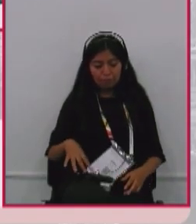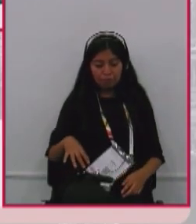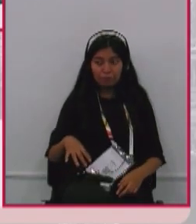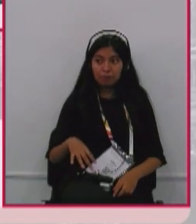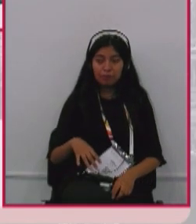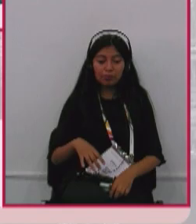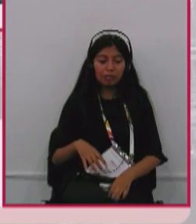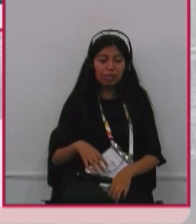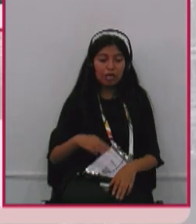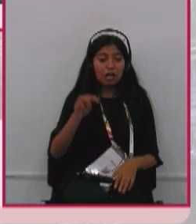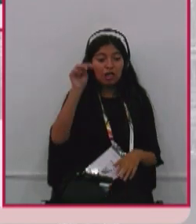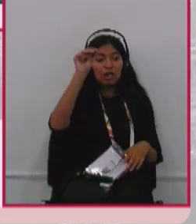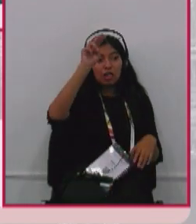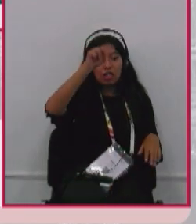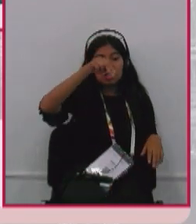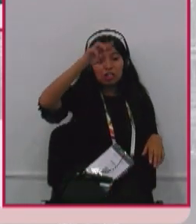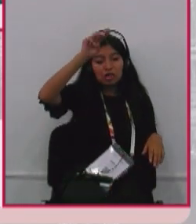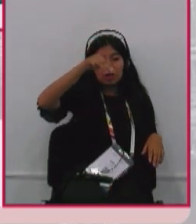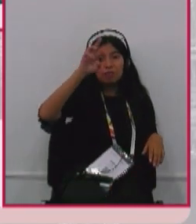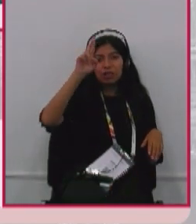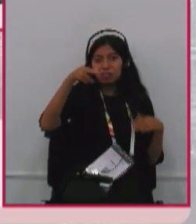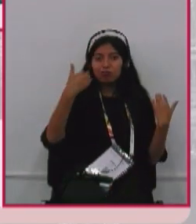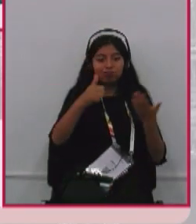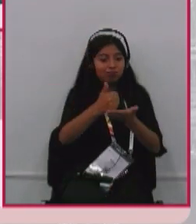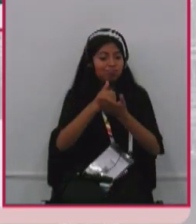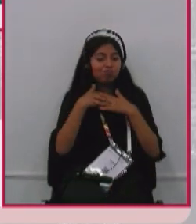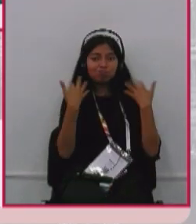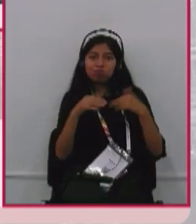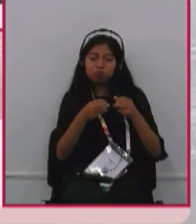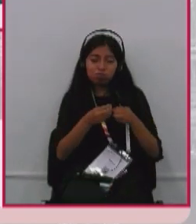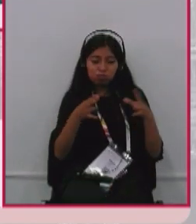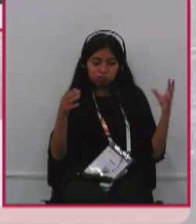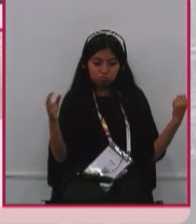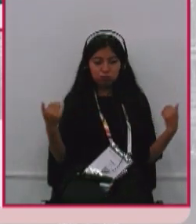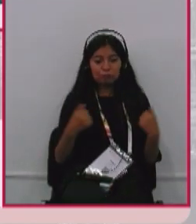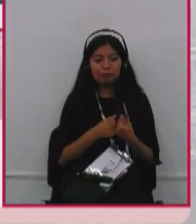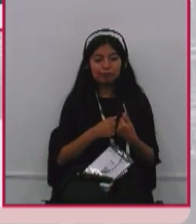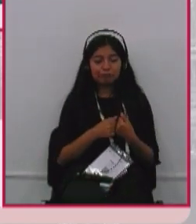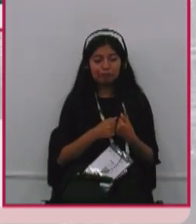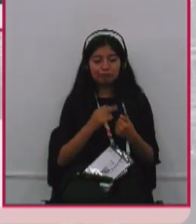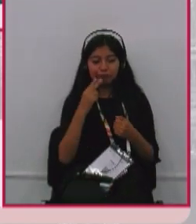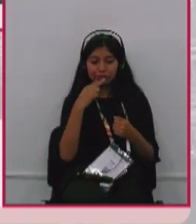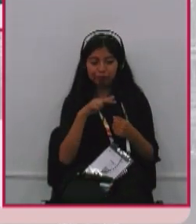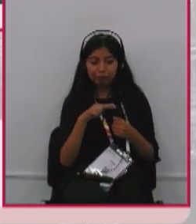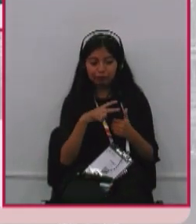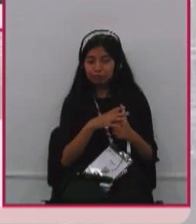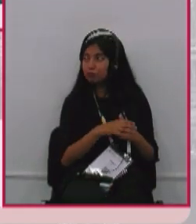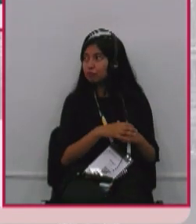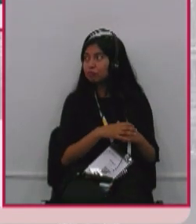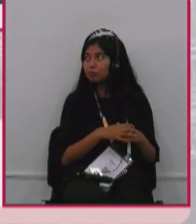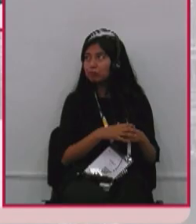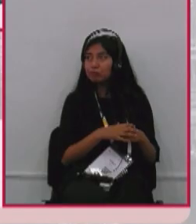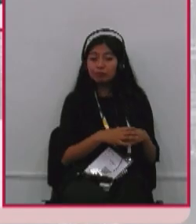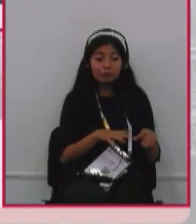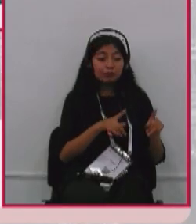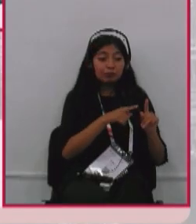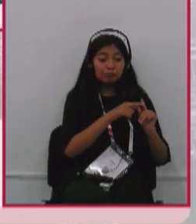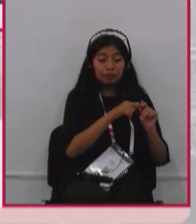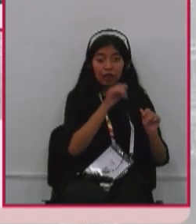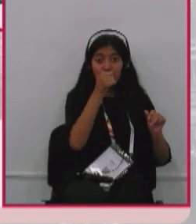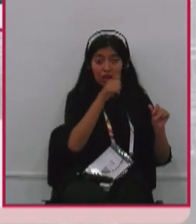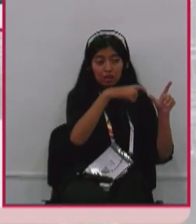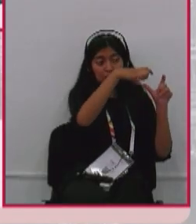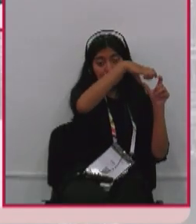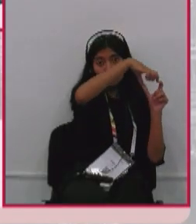NMR nos ayudó bastante también, este tipo de medición. Fíjense, teníamos acá, nos daba